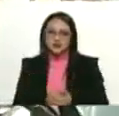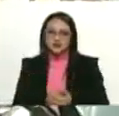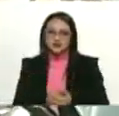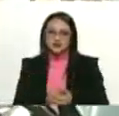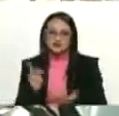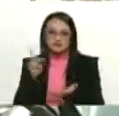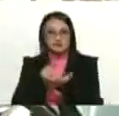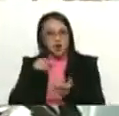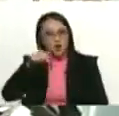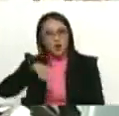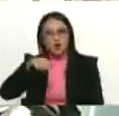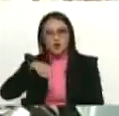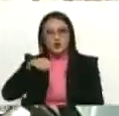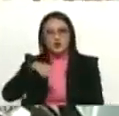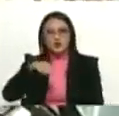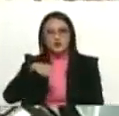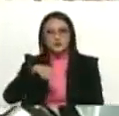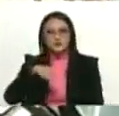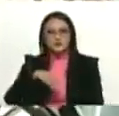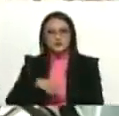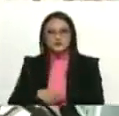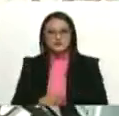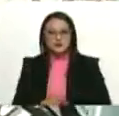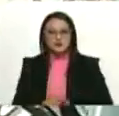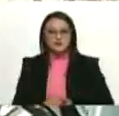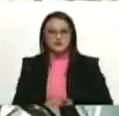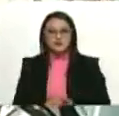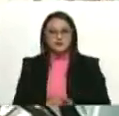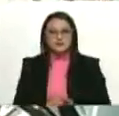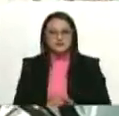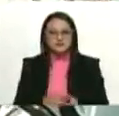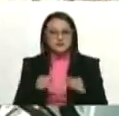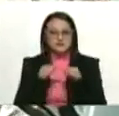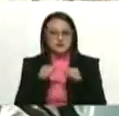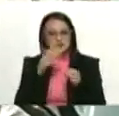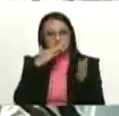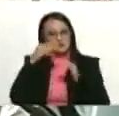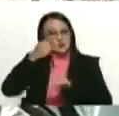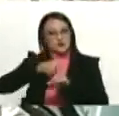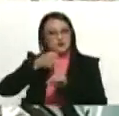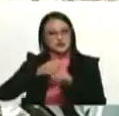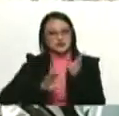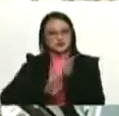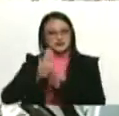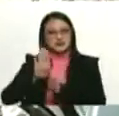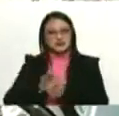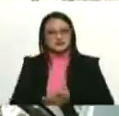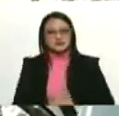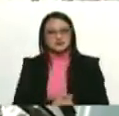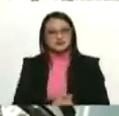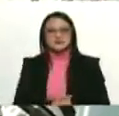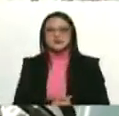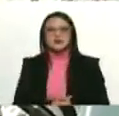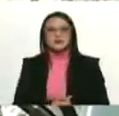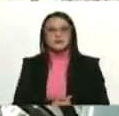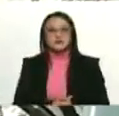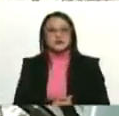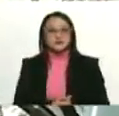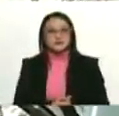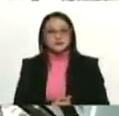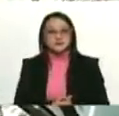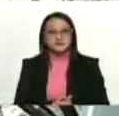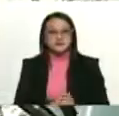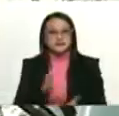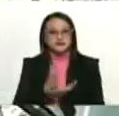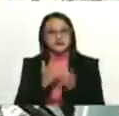hoy en este importante lugar. Y seguimos siempre luchando y avanzando. El Estado venezolano siempre adelante,